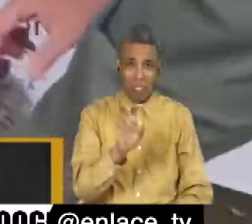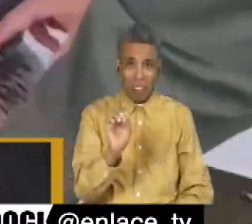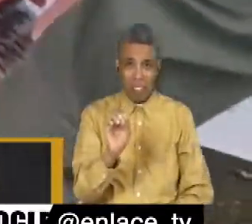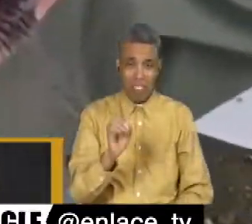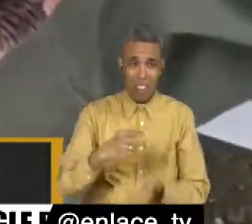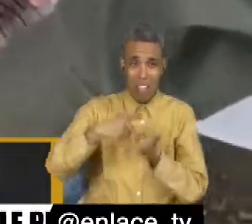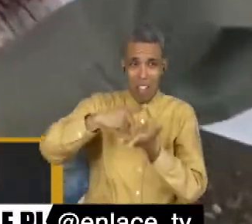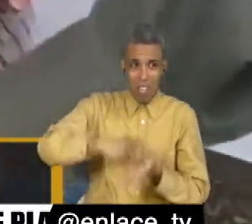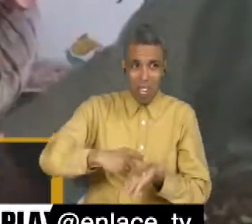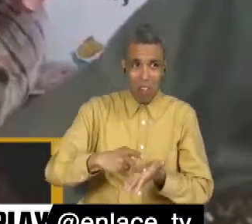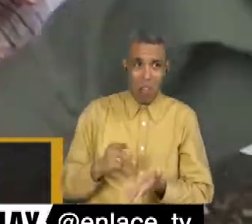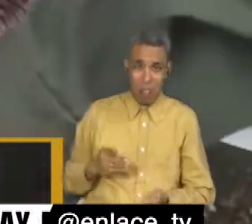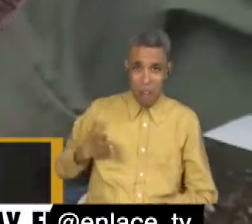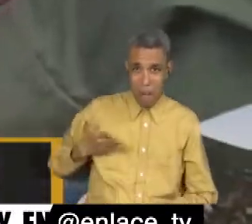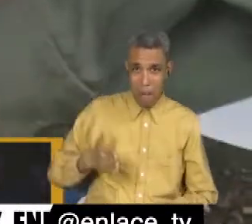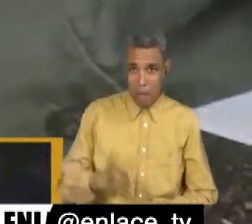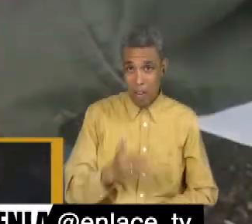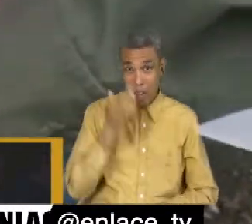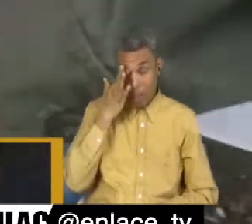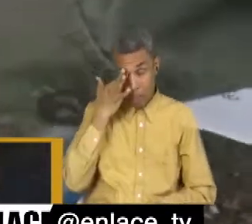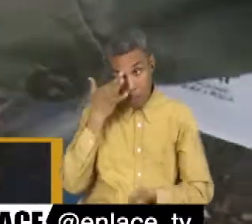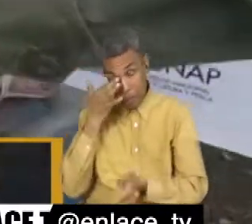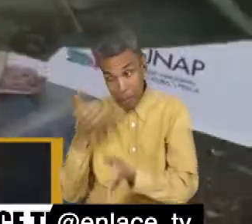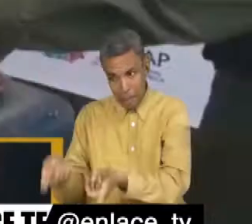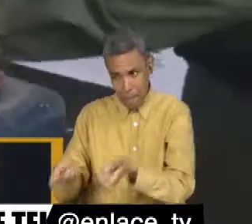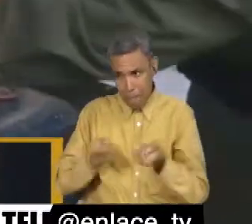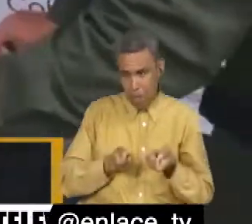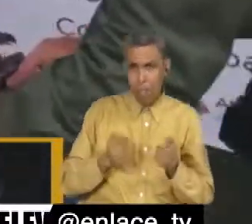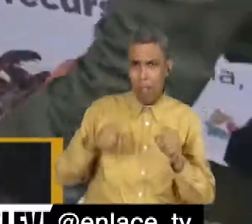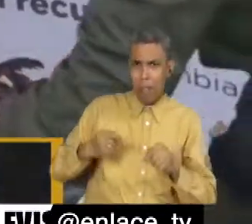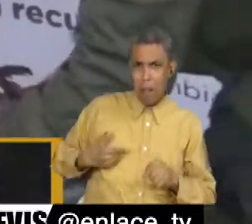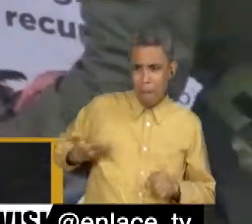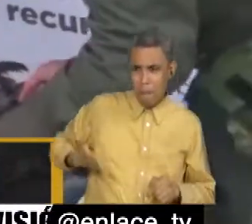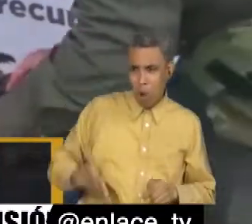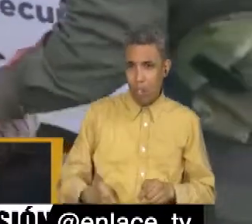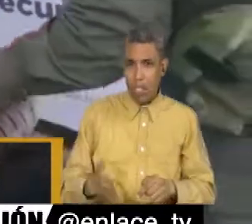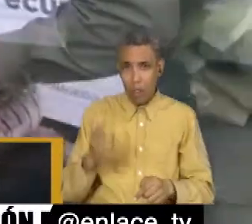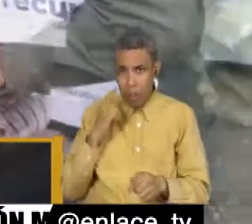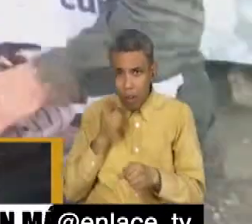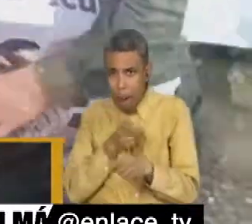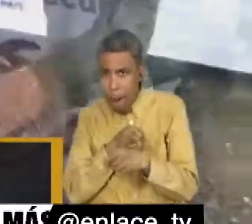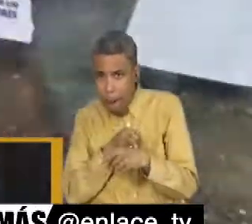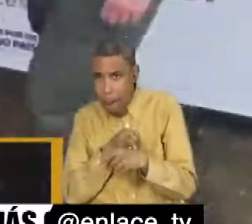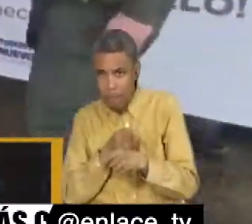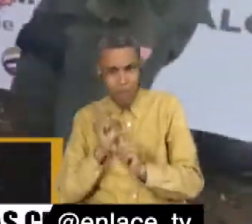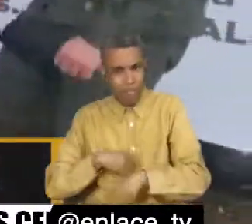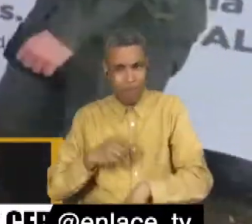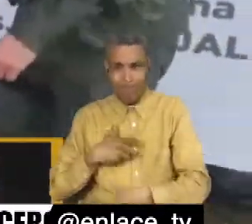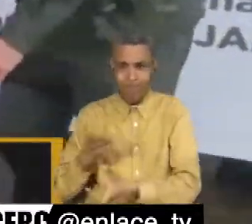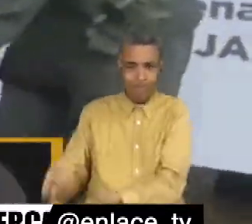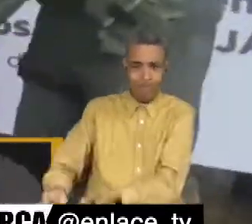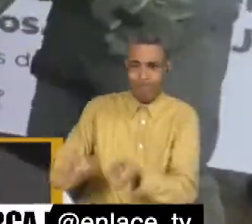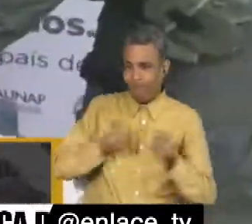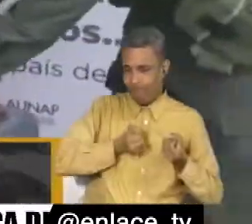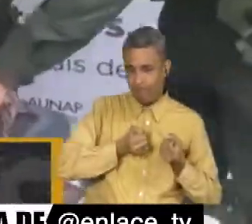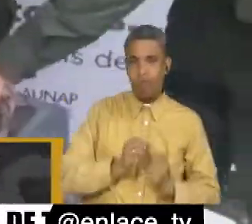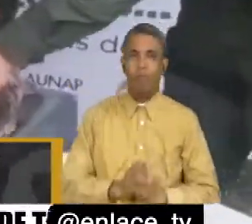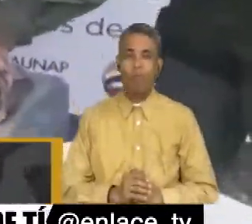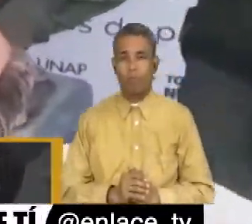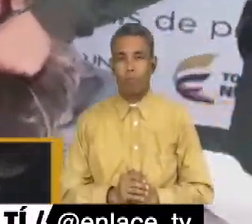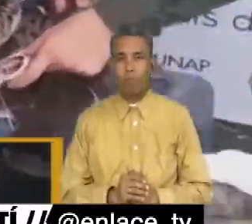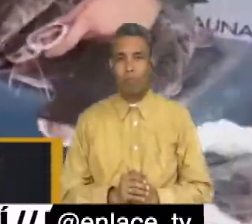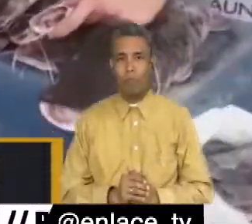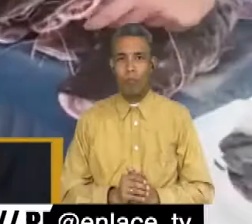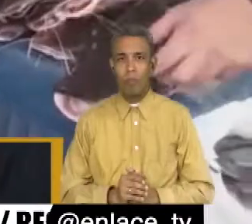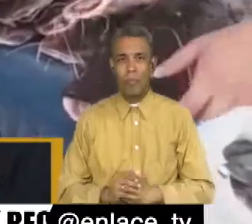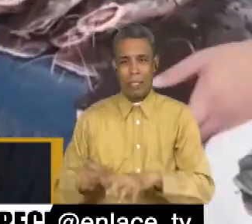de bagre rayado y 30 kilos más de bocachico que no cumplían con la talla mínima para su comercialización. También las autoridades